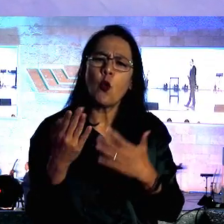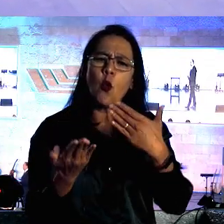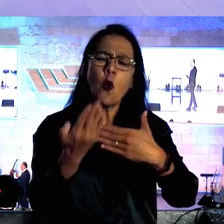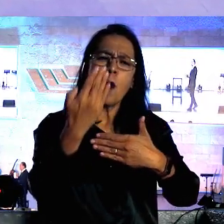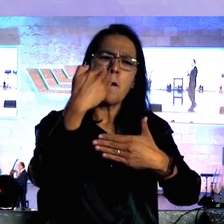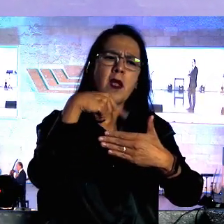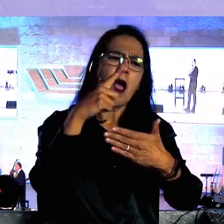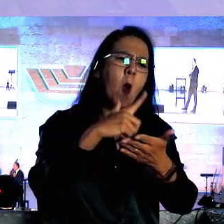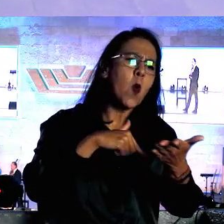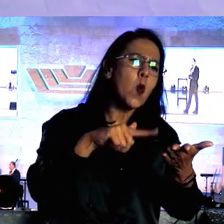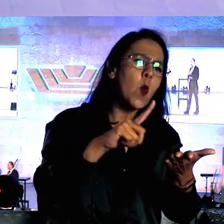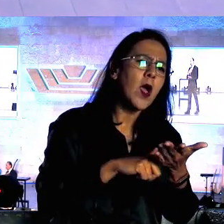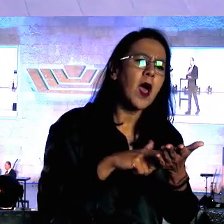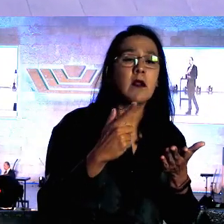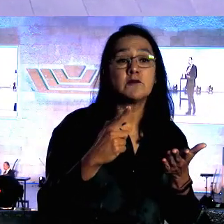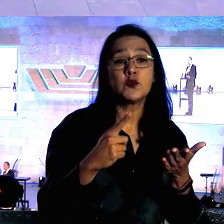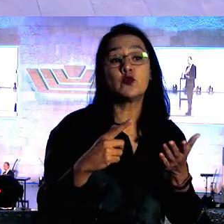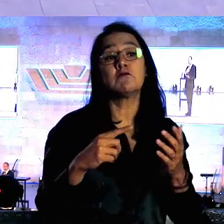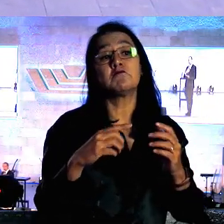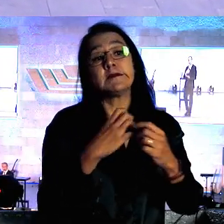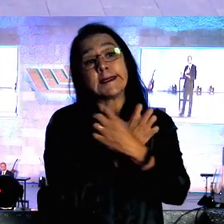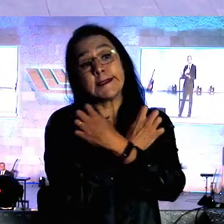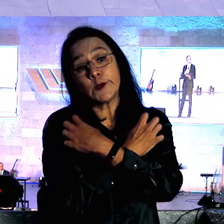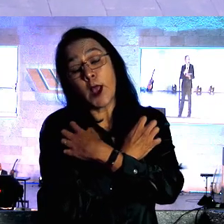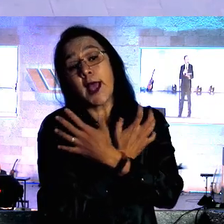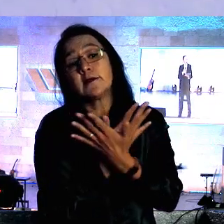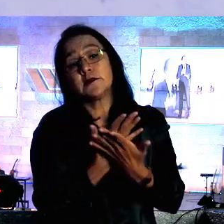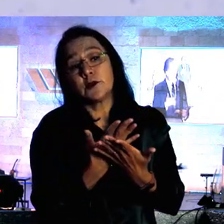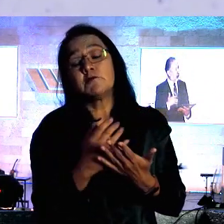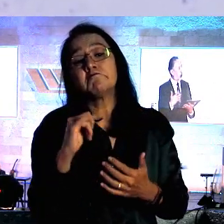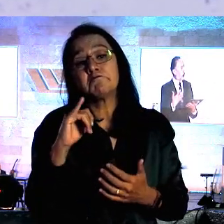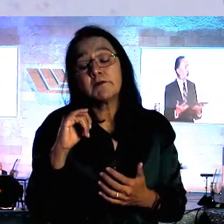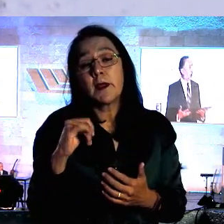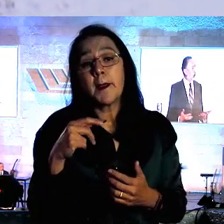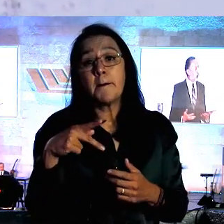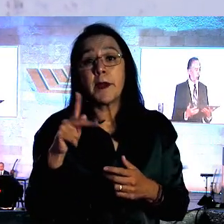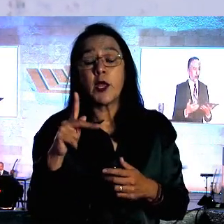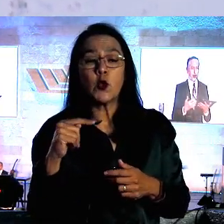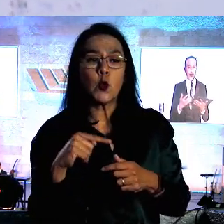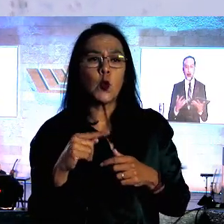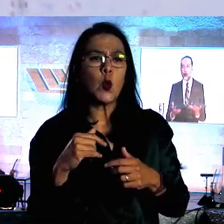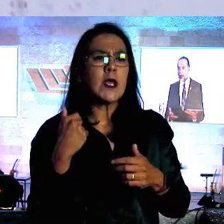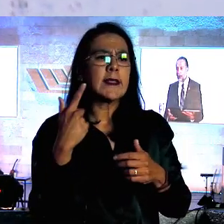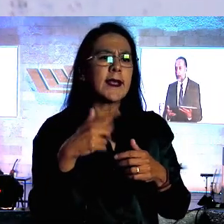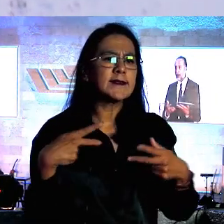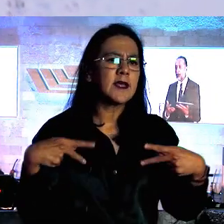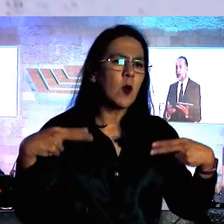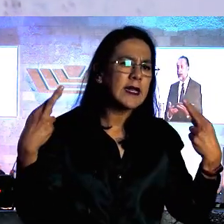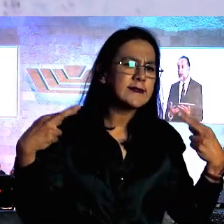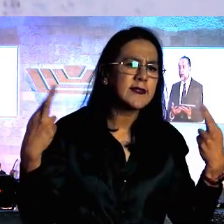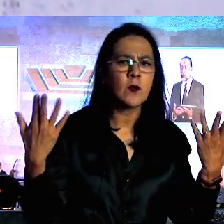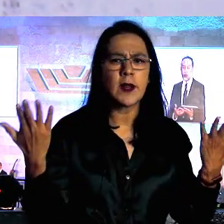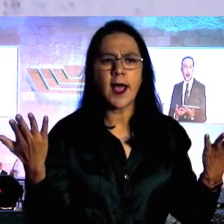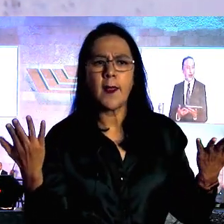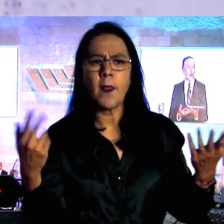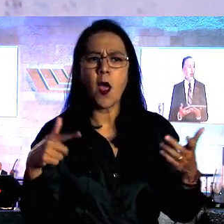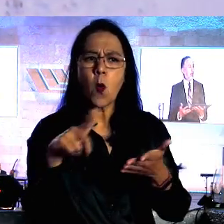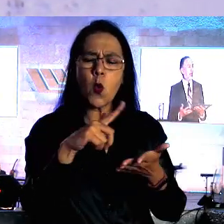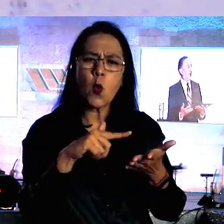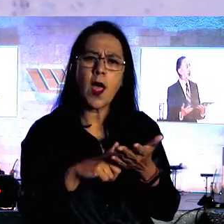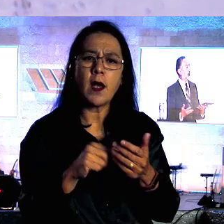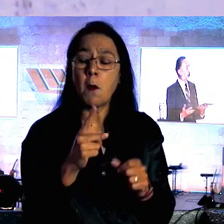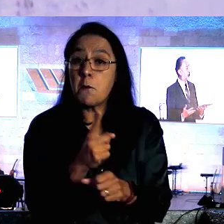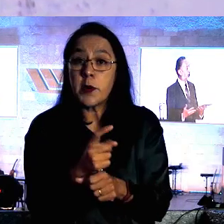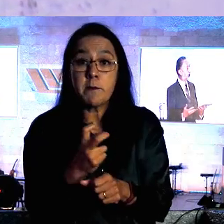yo sé, depende mucho de tu educación, pero si llegas a un mostrador, a un restaurante, lo primero que